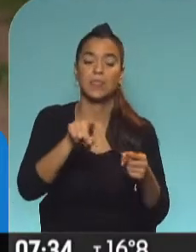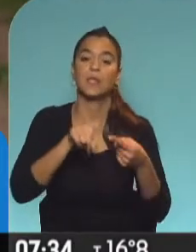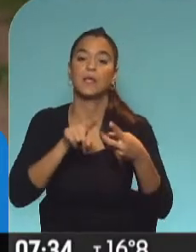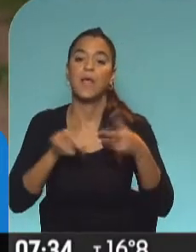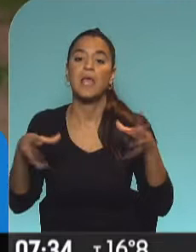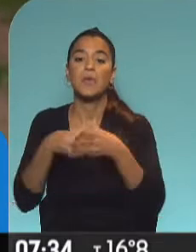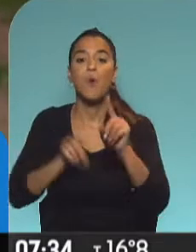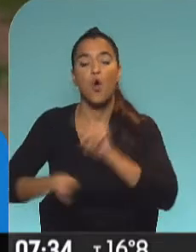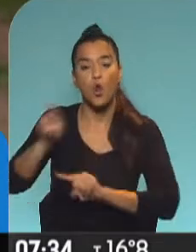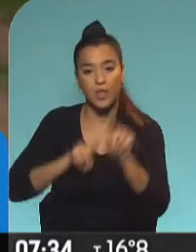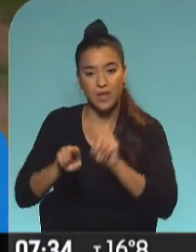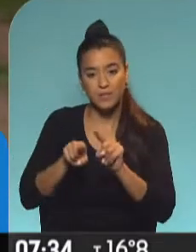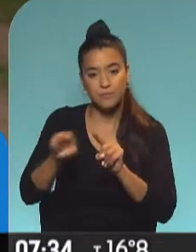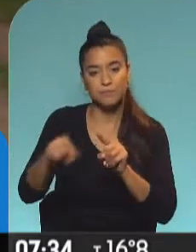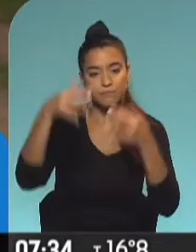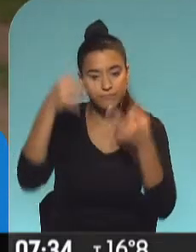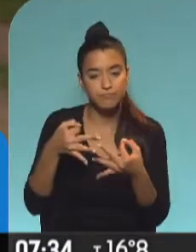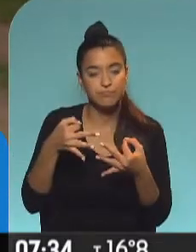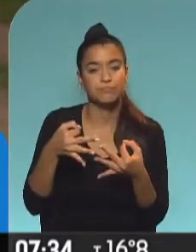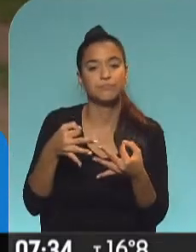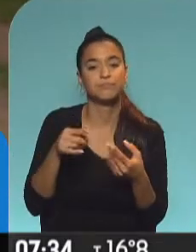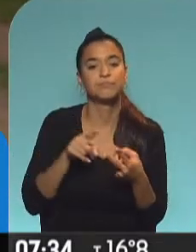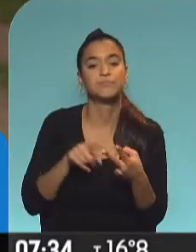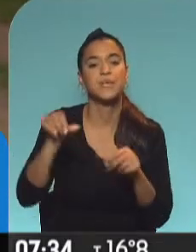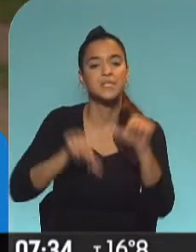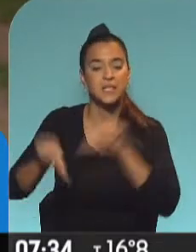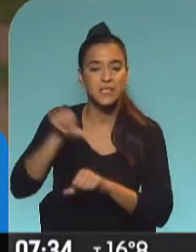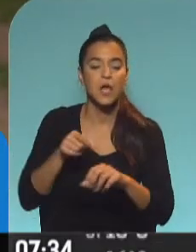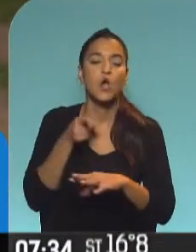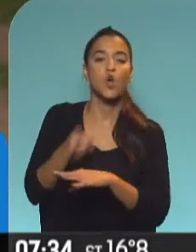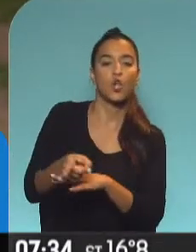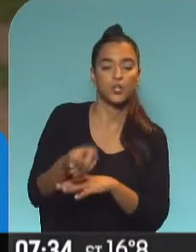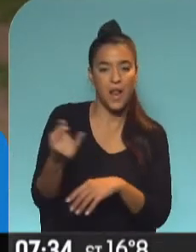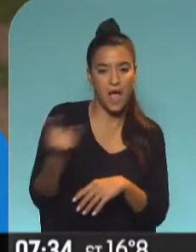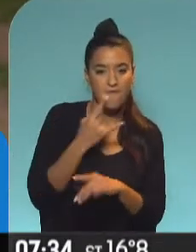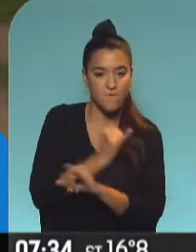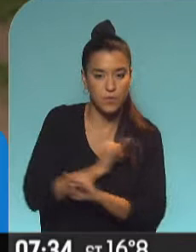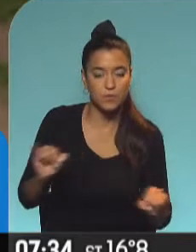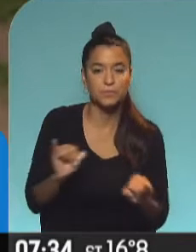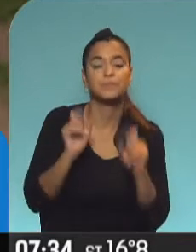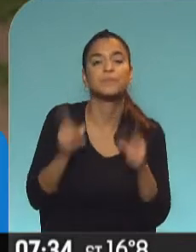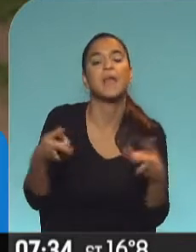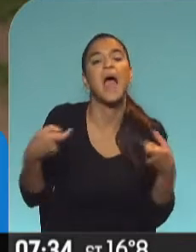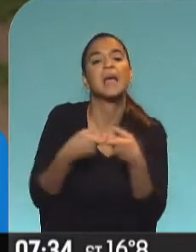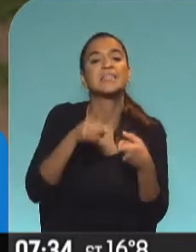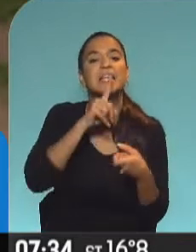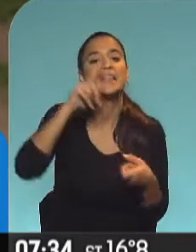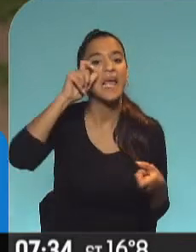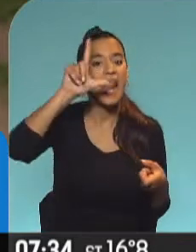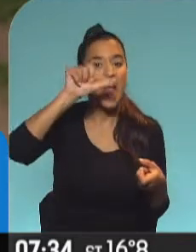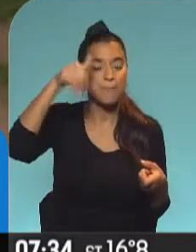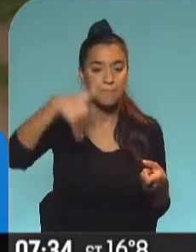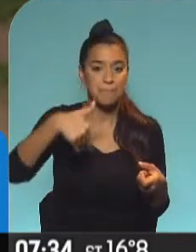de coordinación de justamente de ciencia anti-fake news y la agencia TELAM, creado